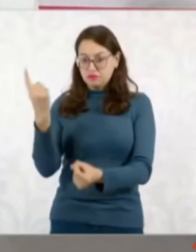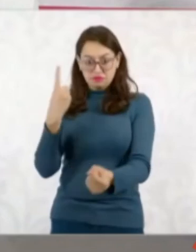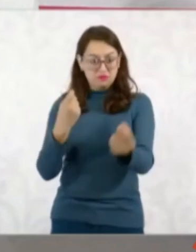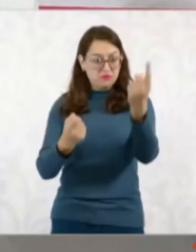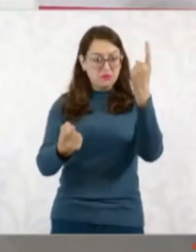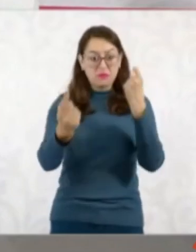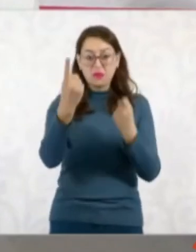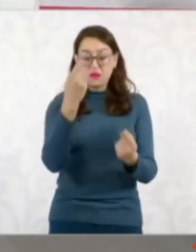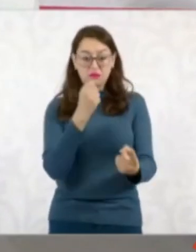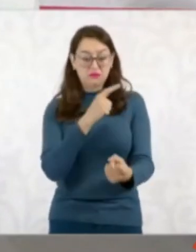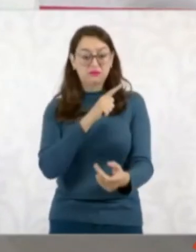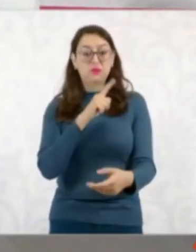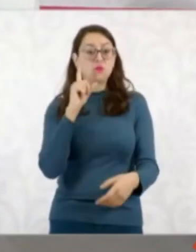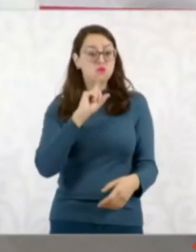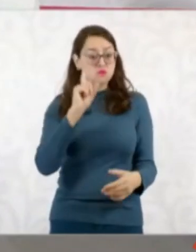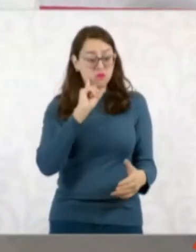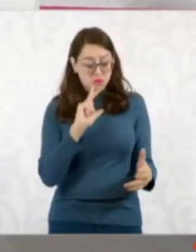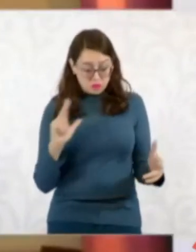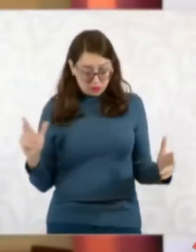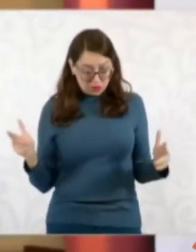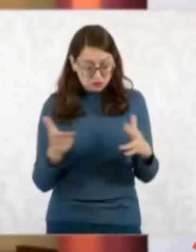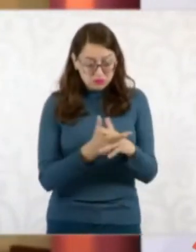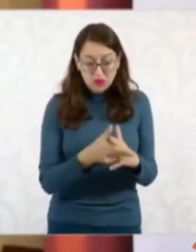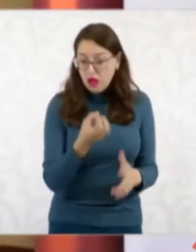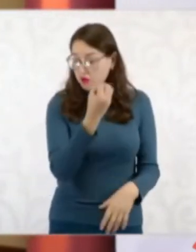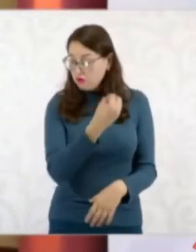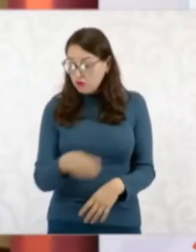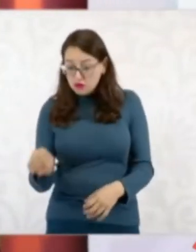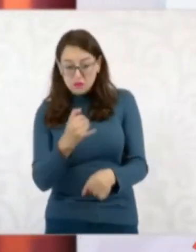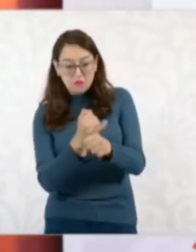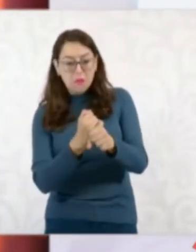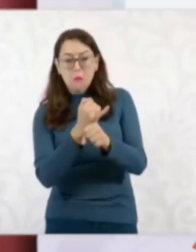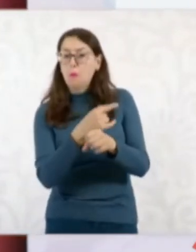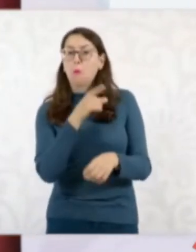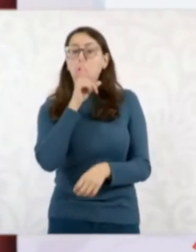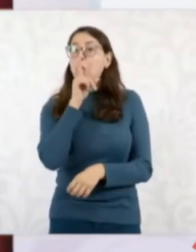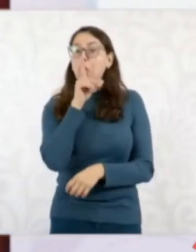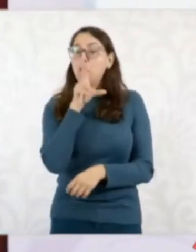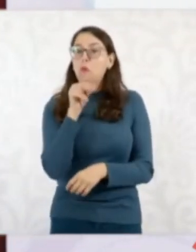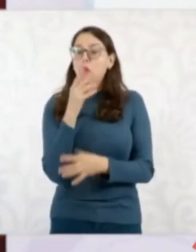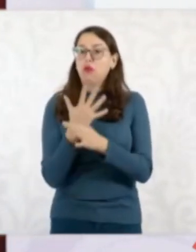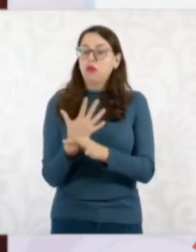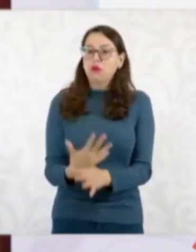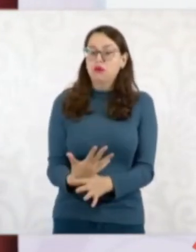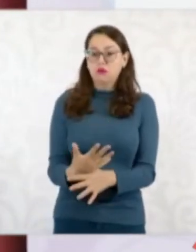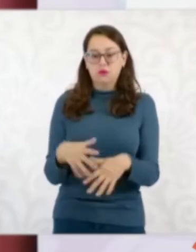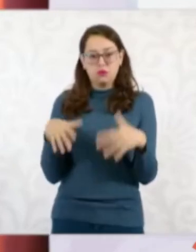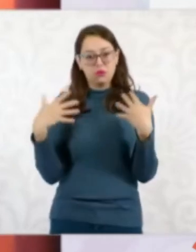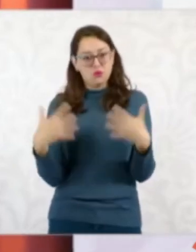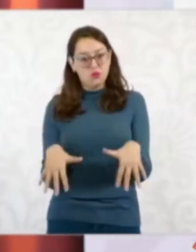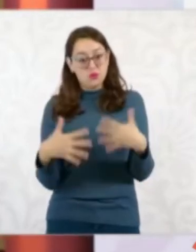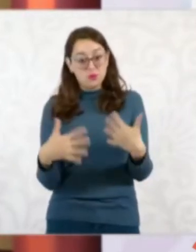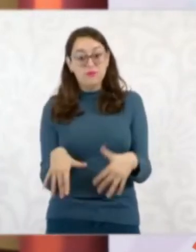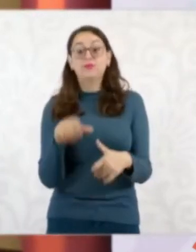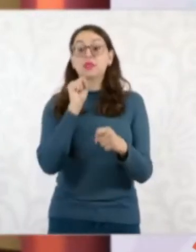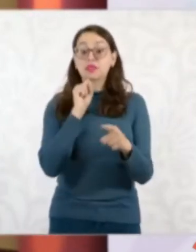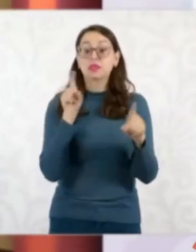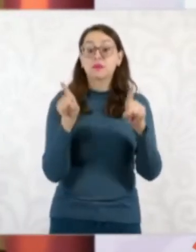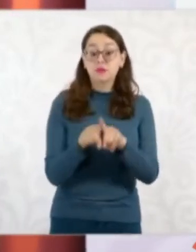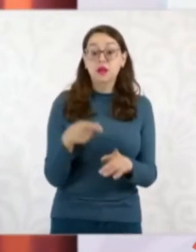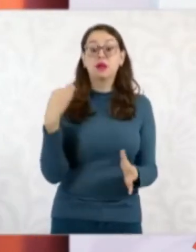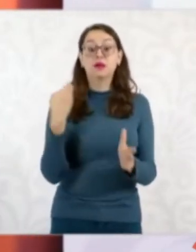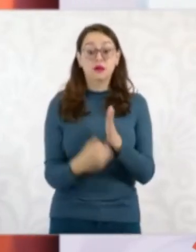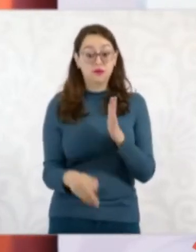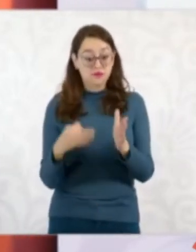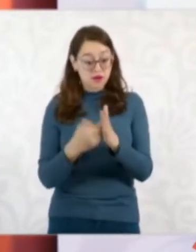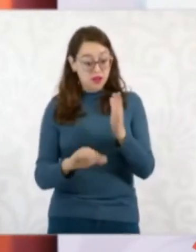tal, así como atender a las víctimas. Y finalmente, falta de mecanismos de información, ausencia de registros